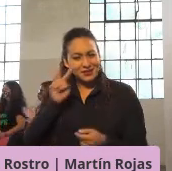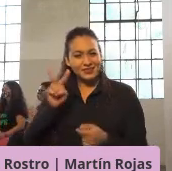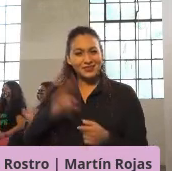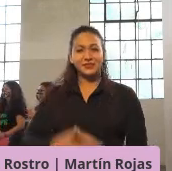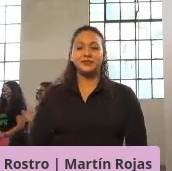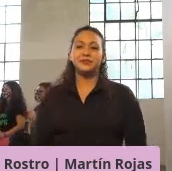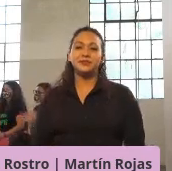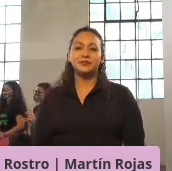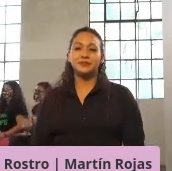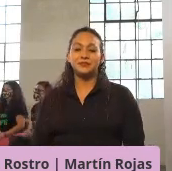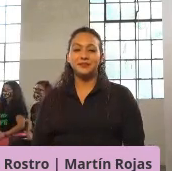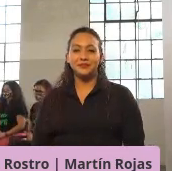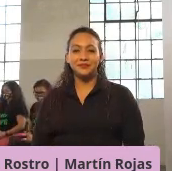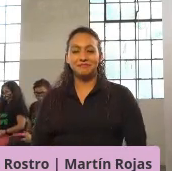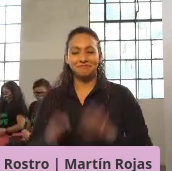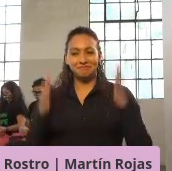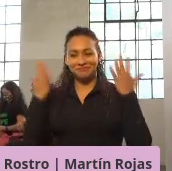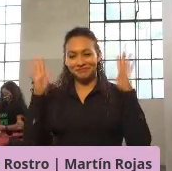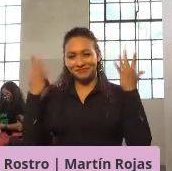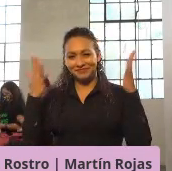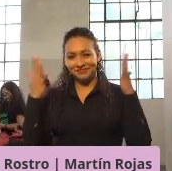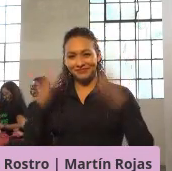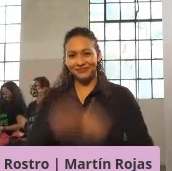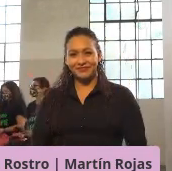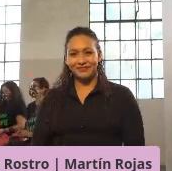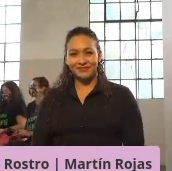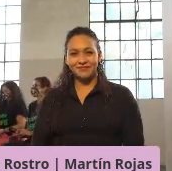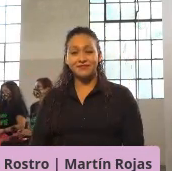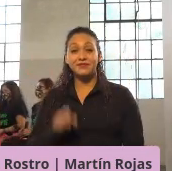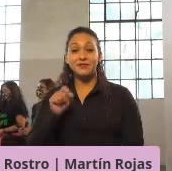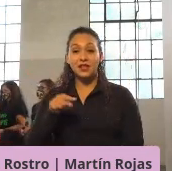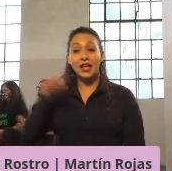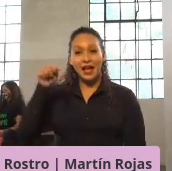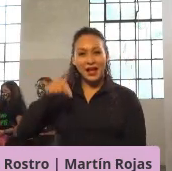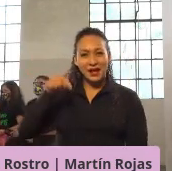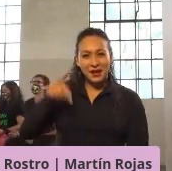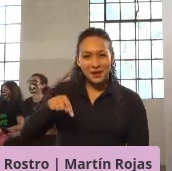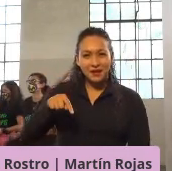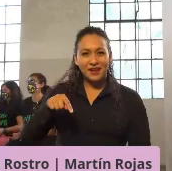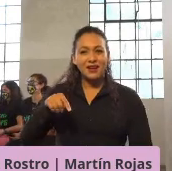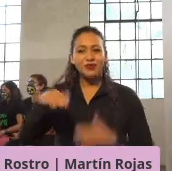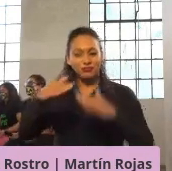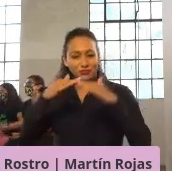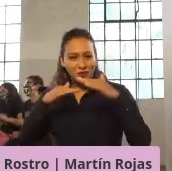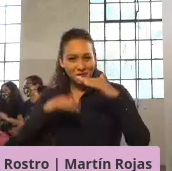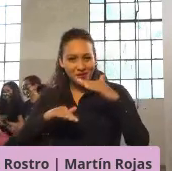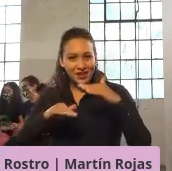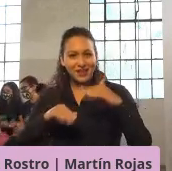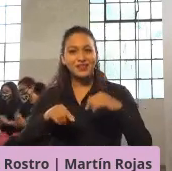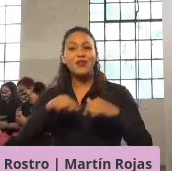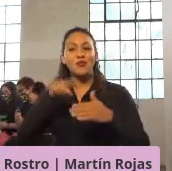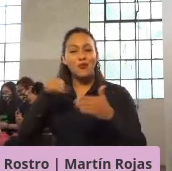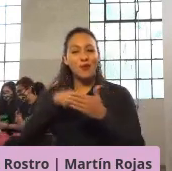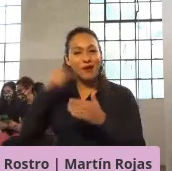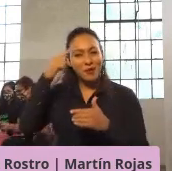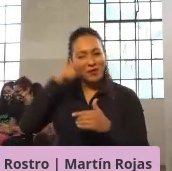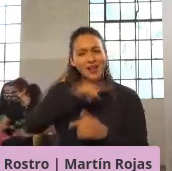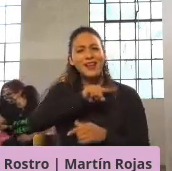Y al ratito va a estar esa mi Pau allá abajo también ambientando este pedo para que prenda. Gracias.